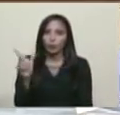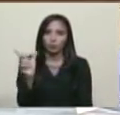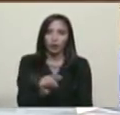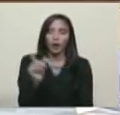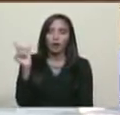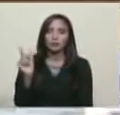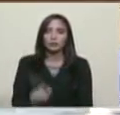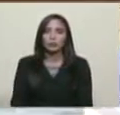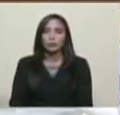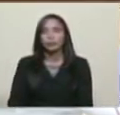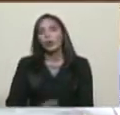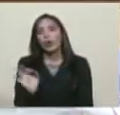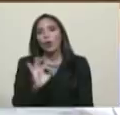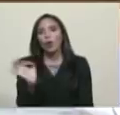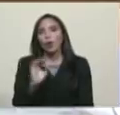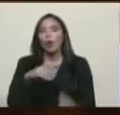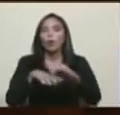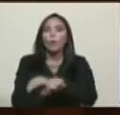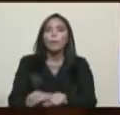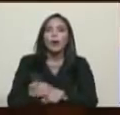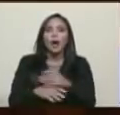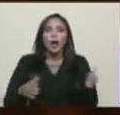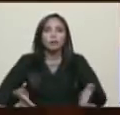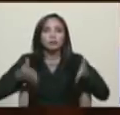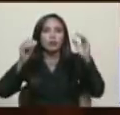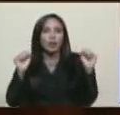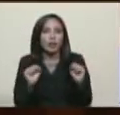o comprar tremenda nevera